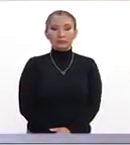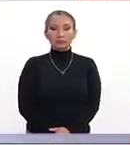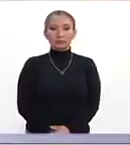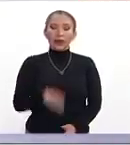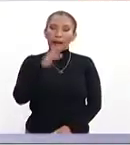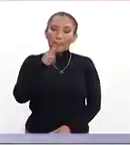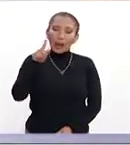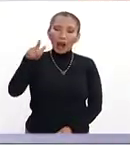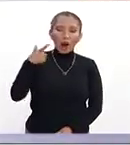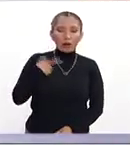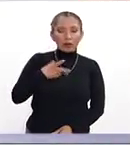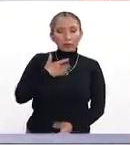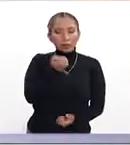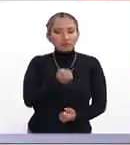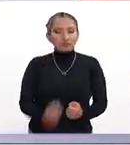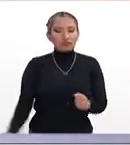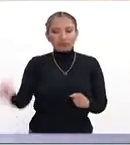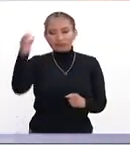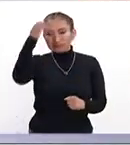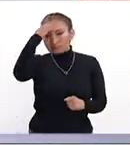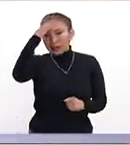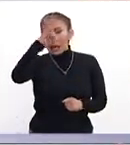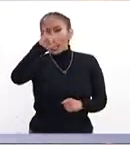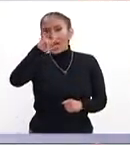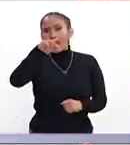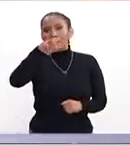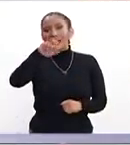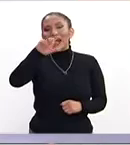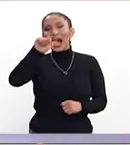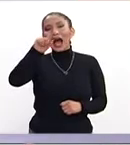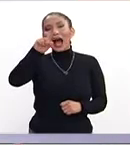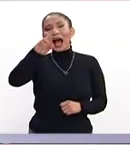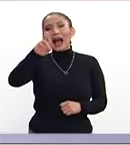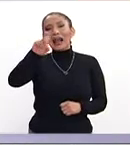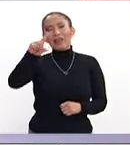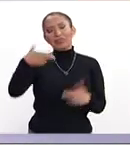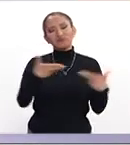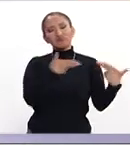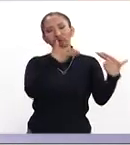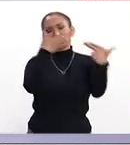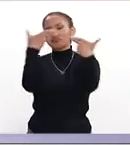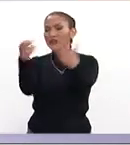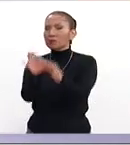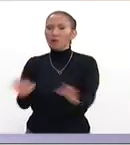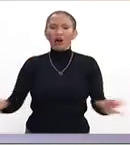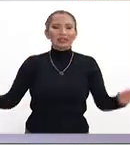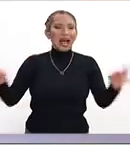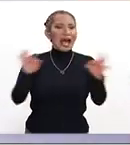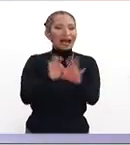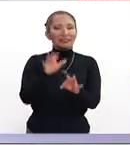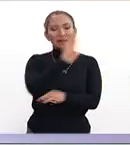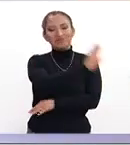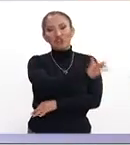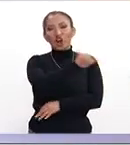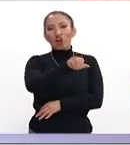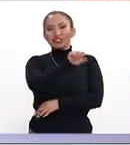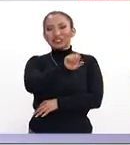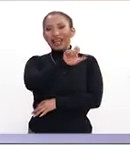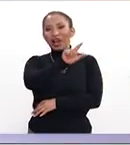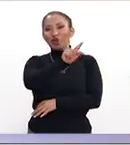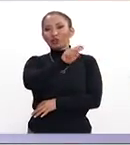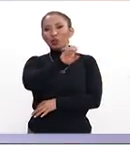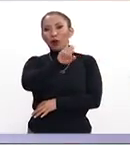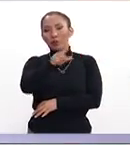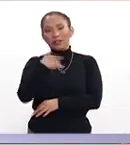qué mejor que nuestro crítico de cabecera, Javier Aranda, para hablar del legado importante que deja José Luis Cuevas.